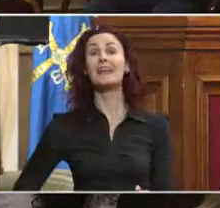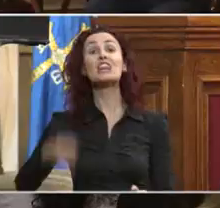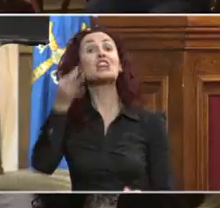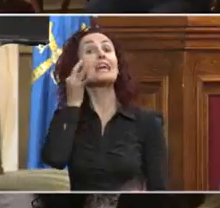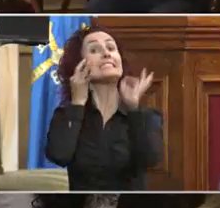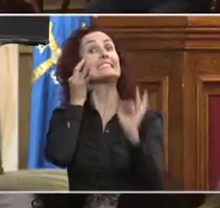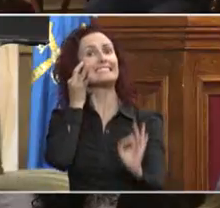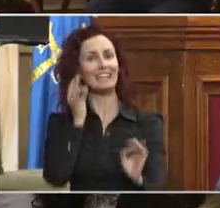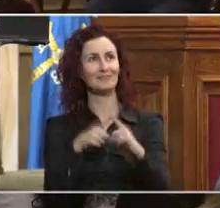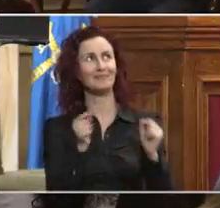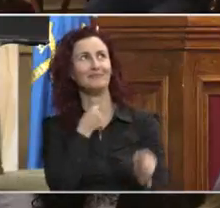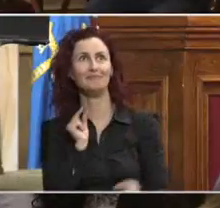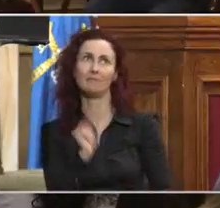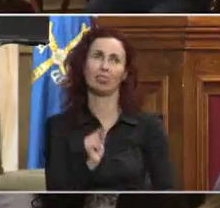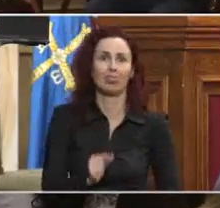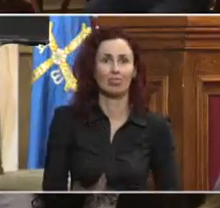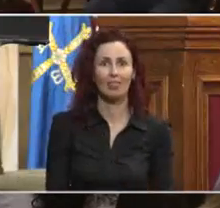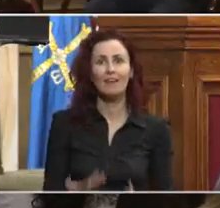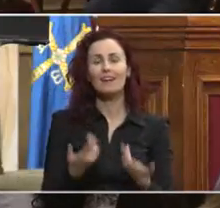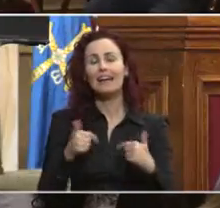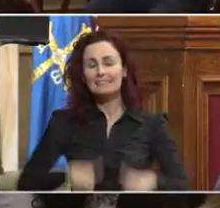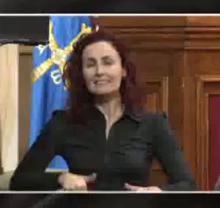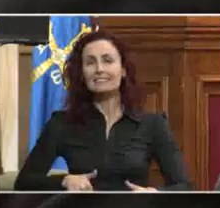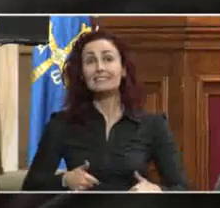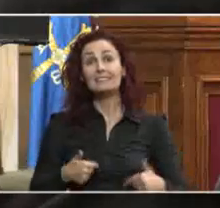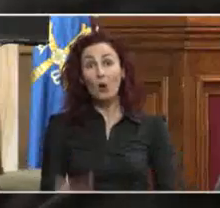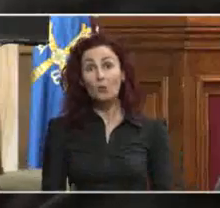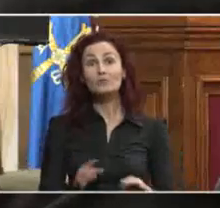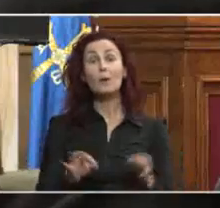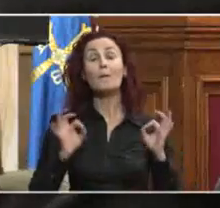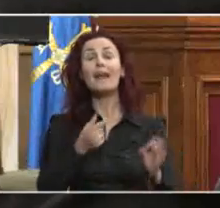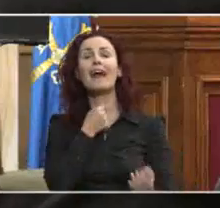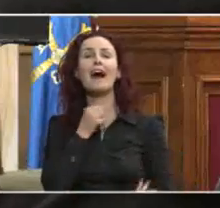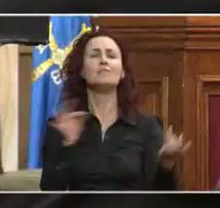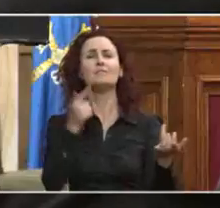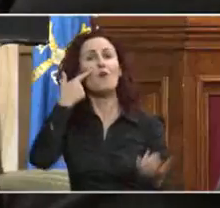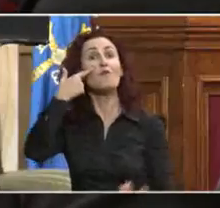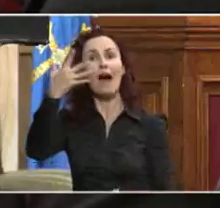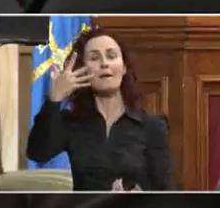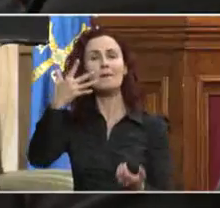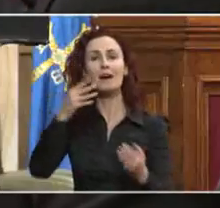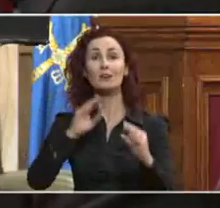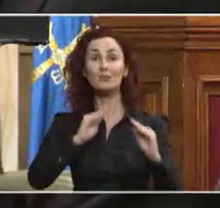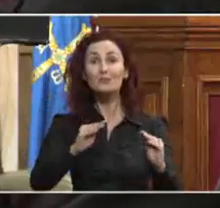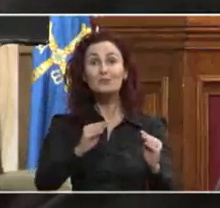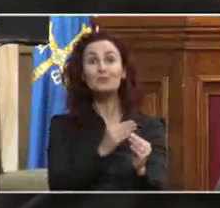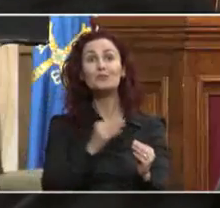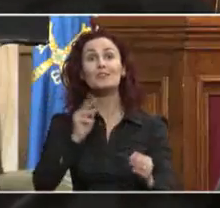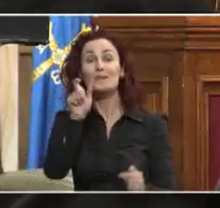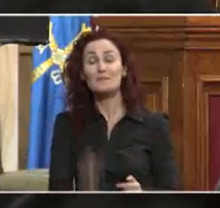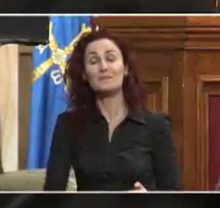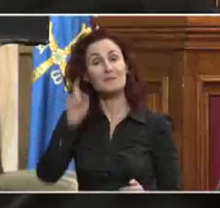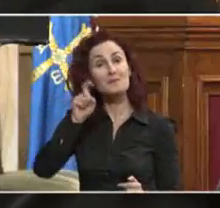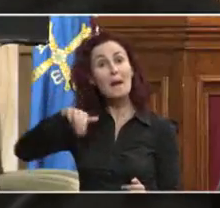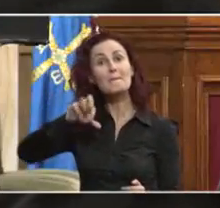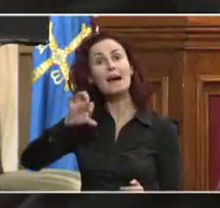Princesa de Asturias, ¿verdad?, Princesa de Asturias, pues a Luthier, que son los más afamados intérpretes de la obra de Mastropiero, pues